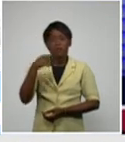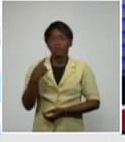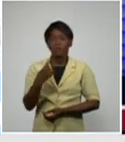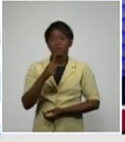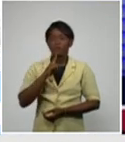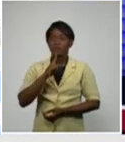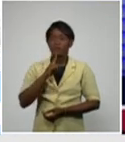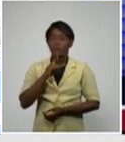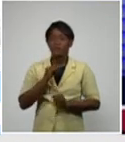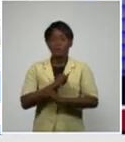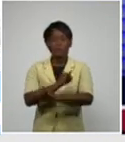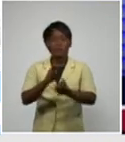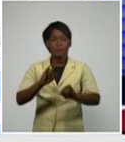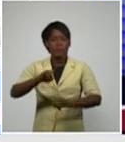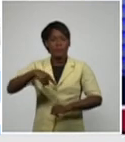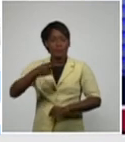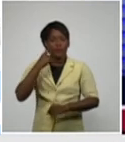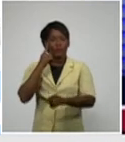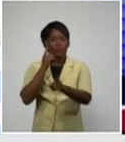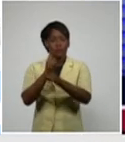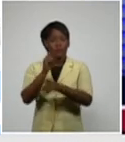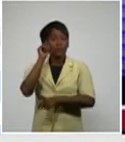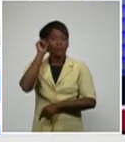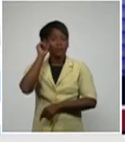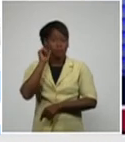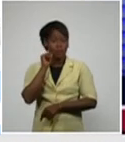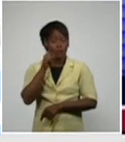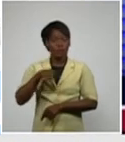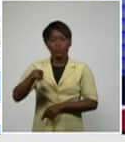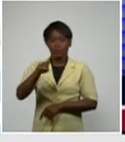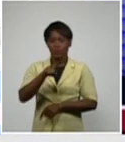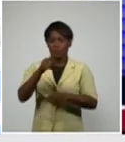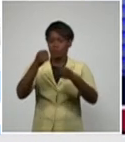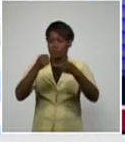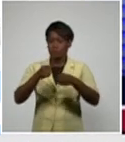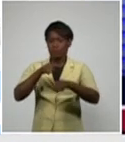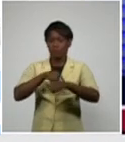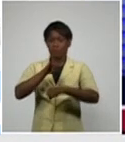mañana en conferencia de prensa, sábado, fin de semana. Usted sea puntual, a las 9 en